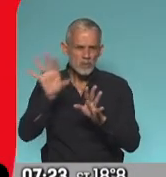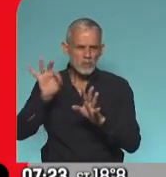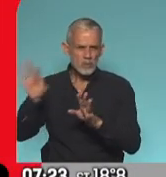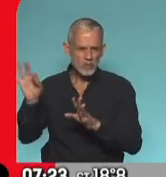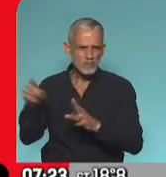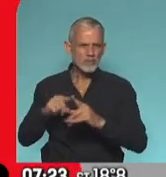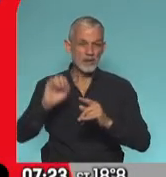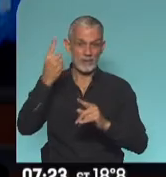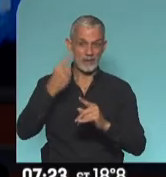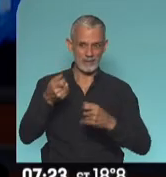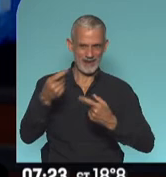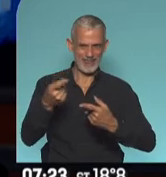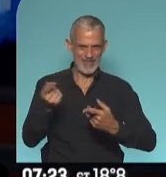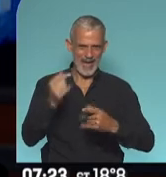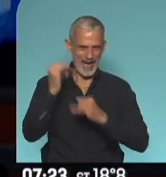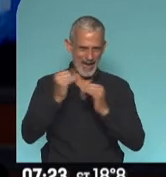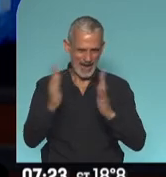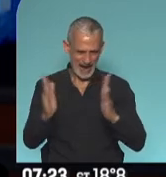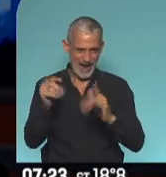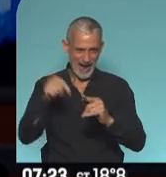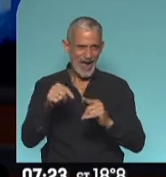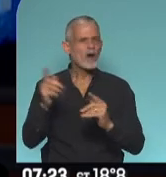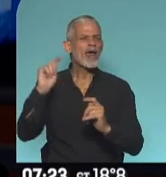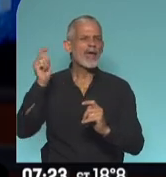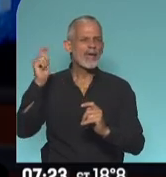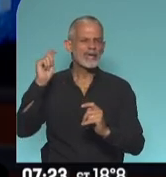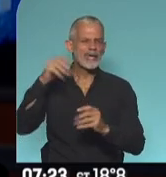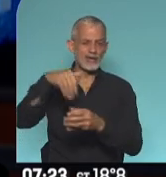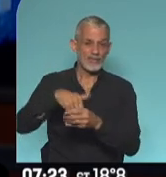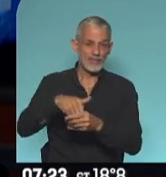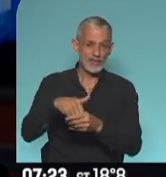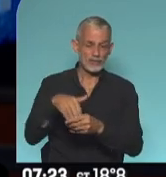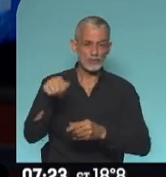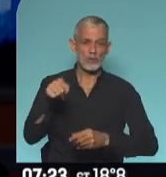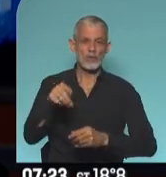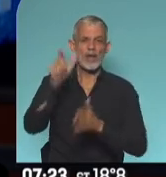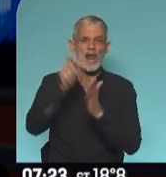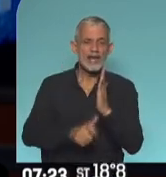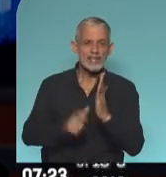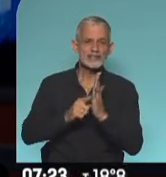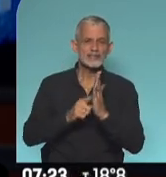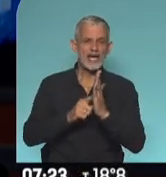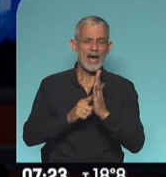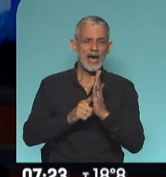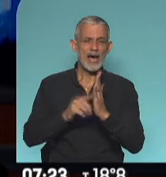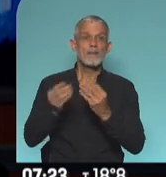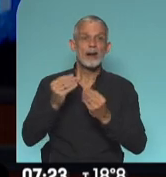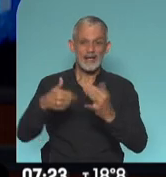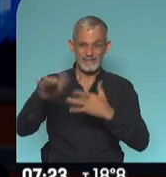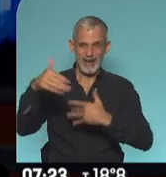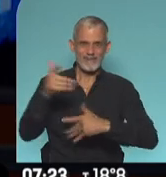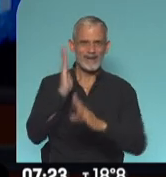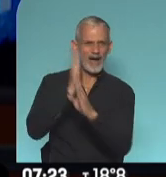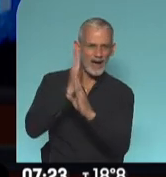esta primera entrega hablar de quienes estaban en la lista de espera para ser